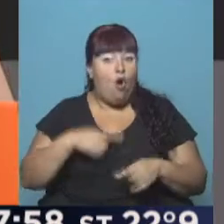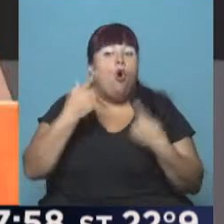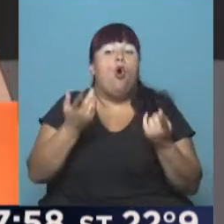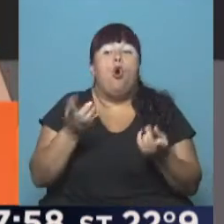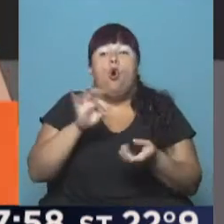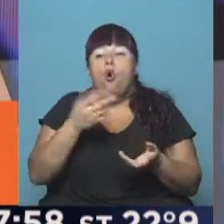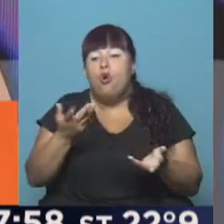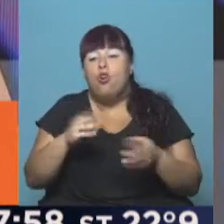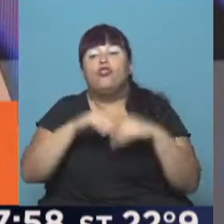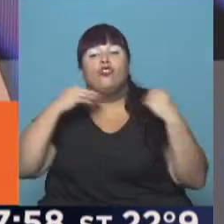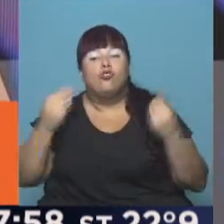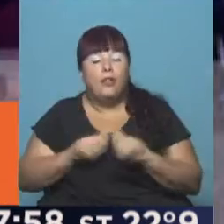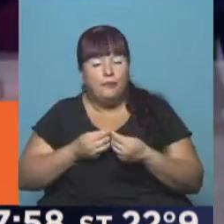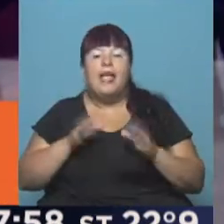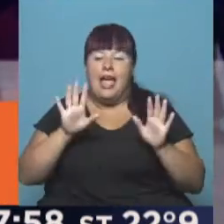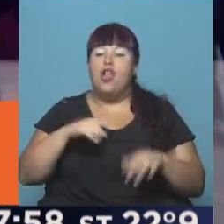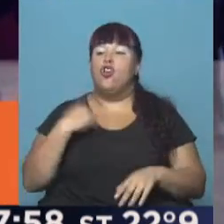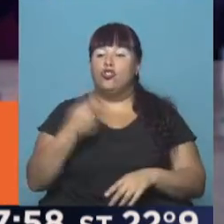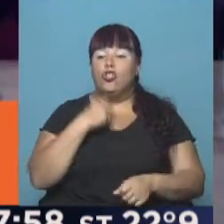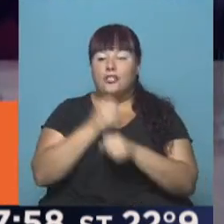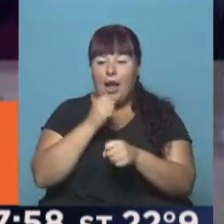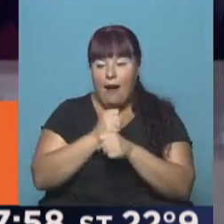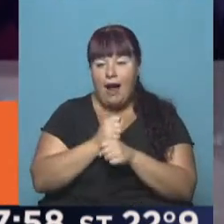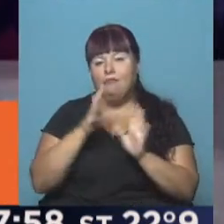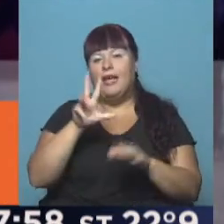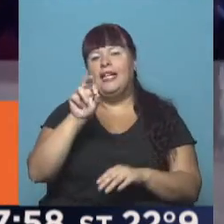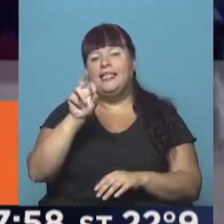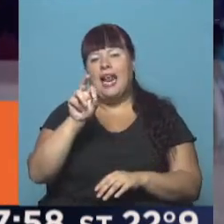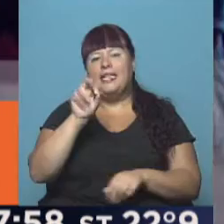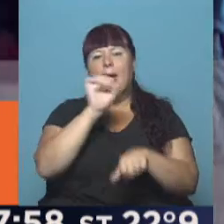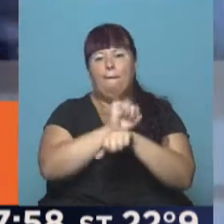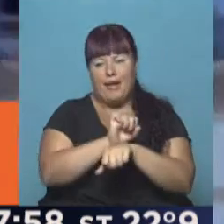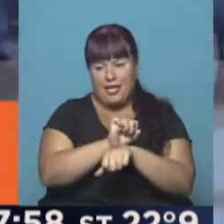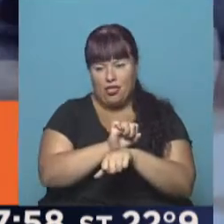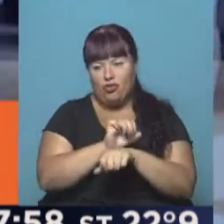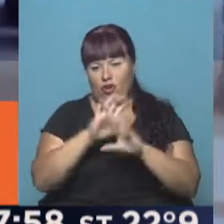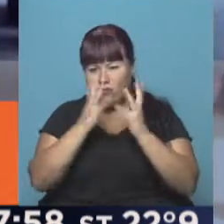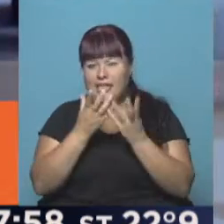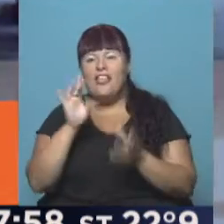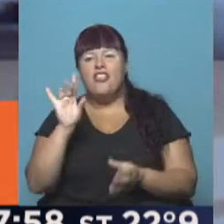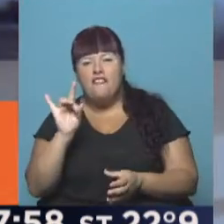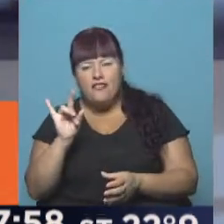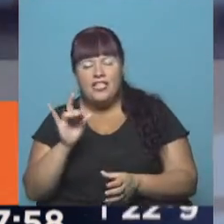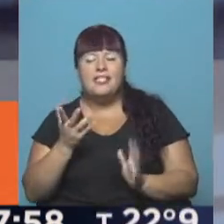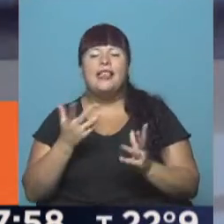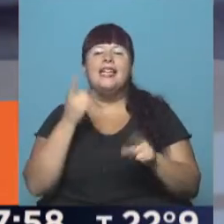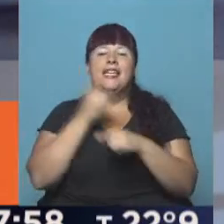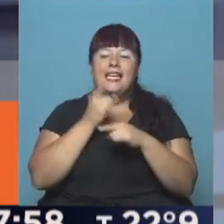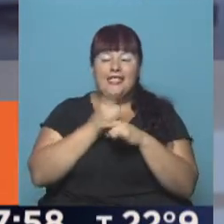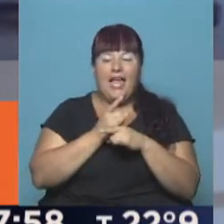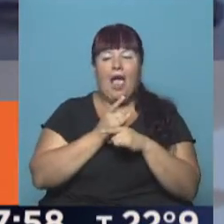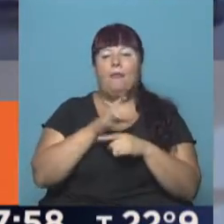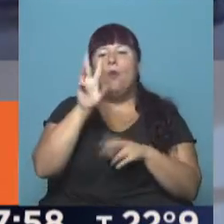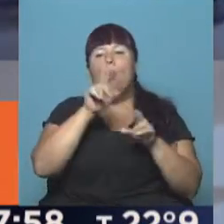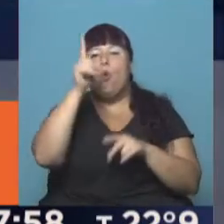tienen los números... Sí, nosotros trabajamos como alrededor de 30 presos, porque es algo complejo. O sea, siempre tomamos a